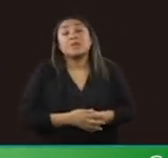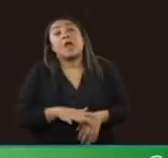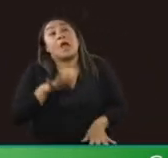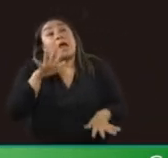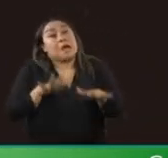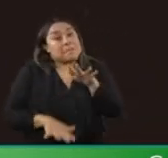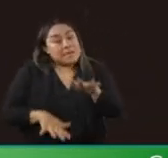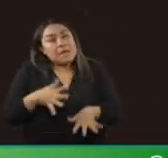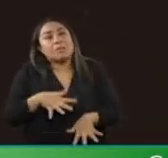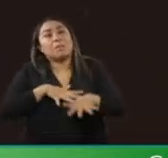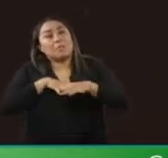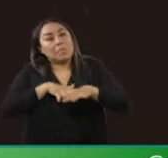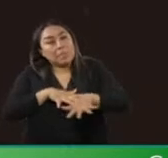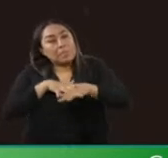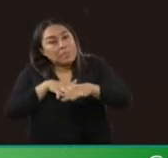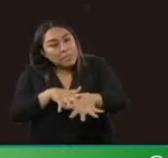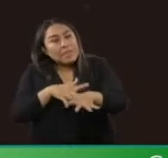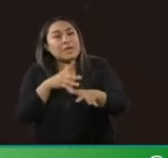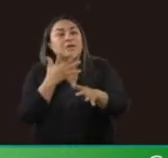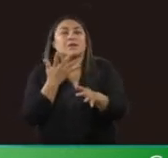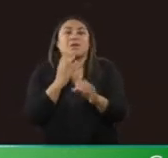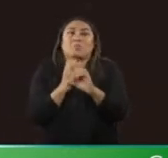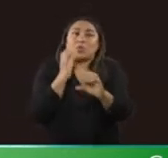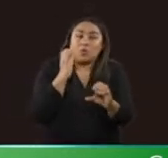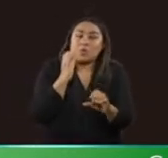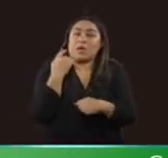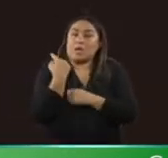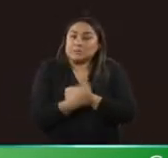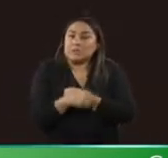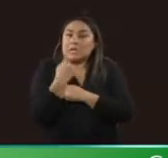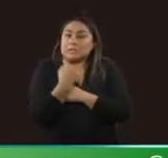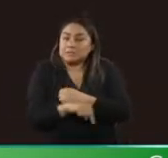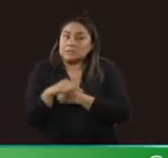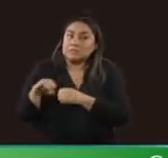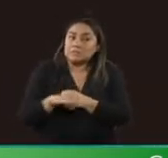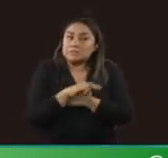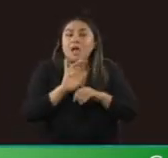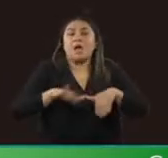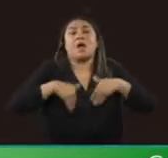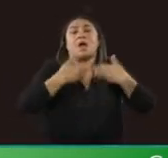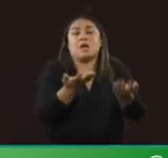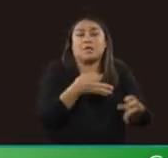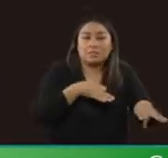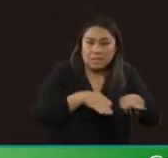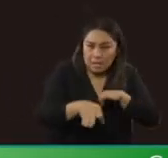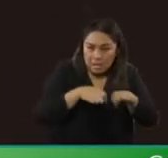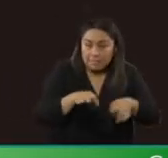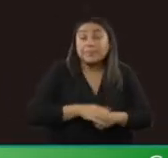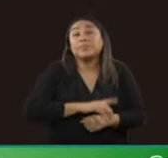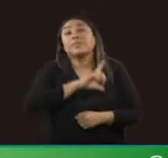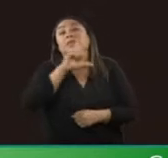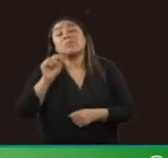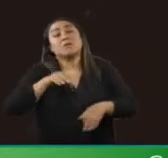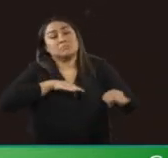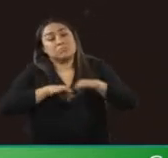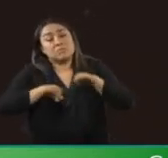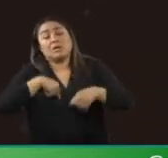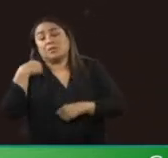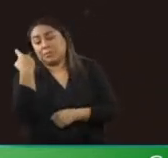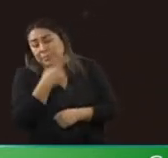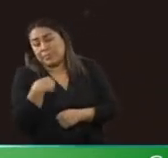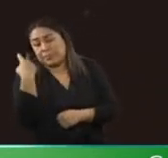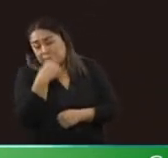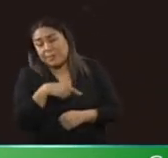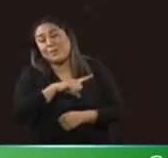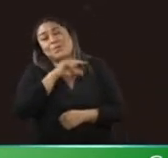horas en el tráfico, en el transporte público, para poder llegar a un trabajo. Luego tienen una larga jornada laboral y